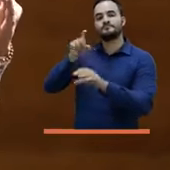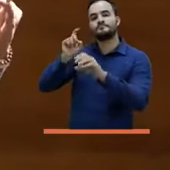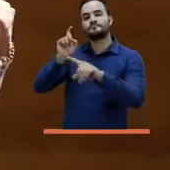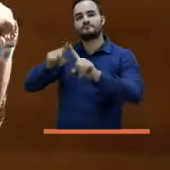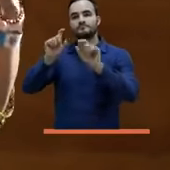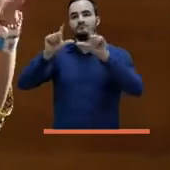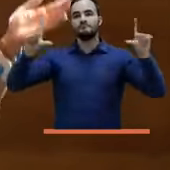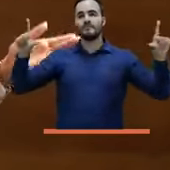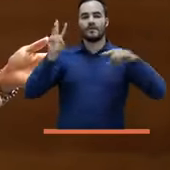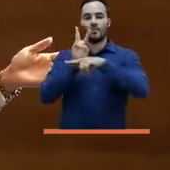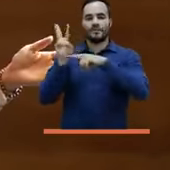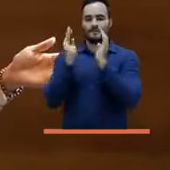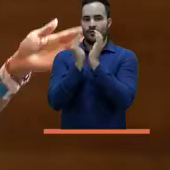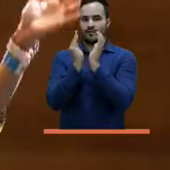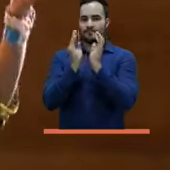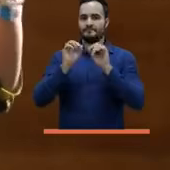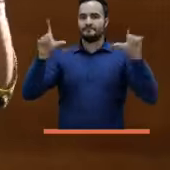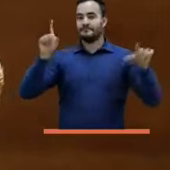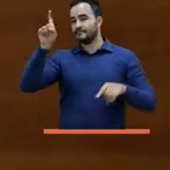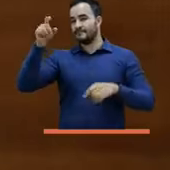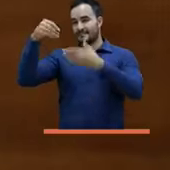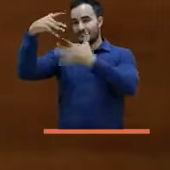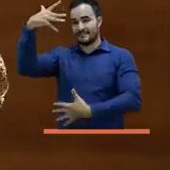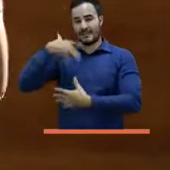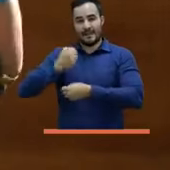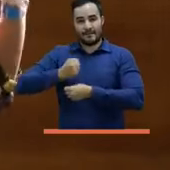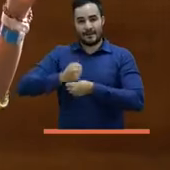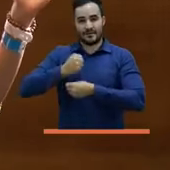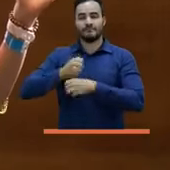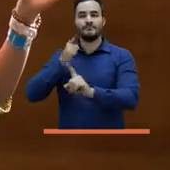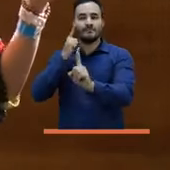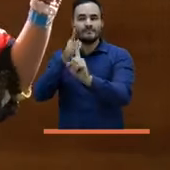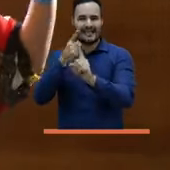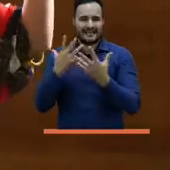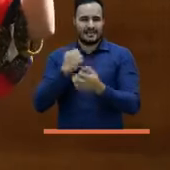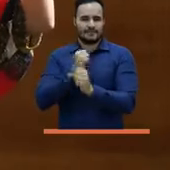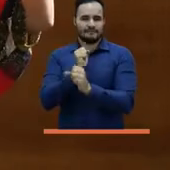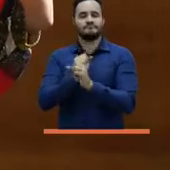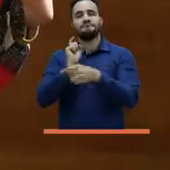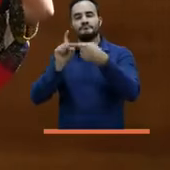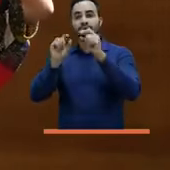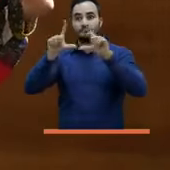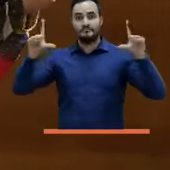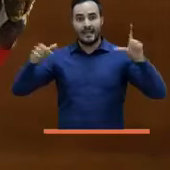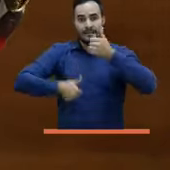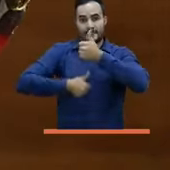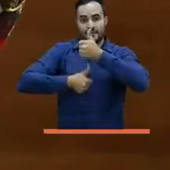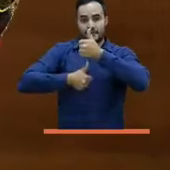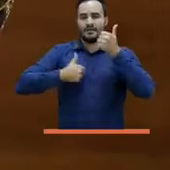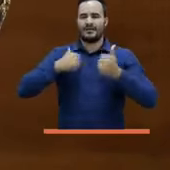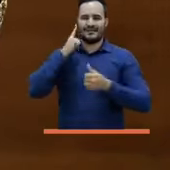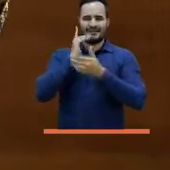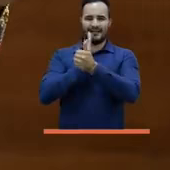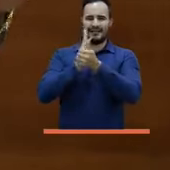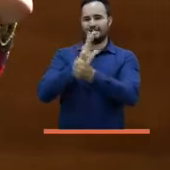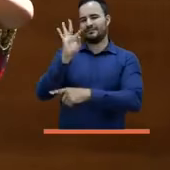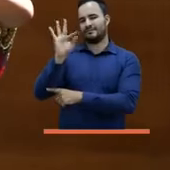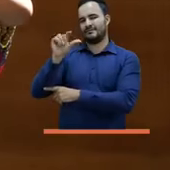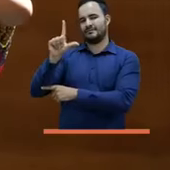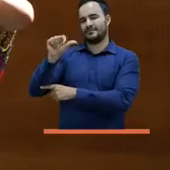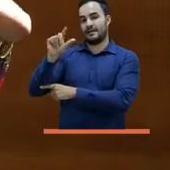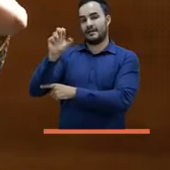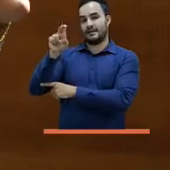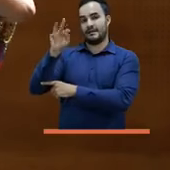fama empleo trabajo con propósito y luego buscó mentoría de talento ahí van a poder encontrar unas